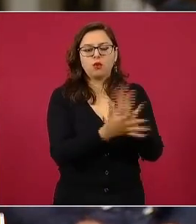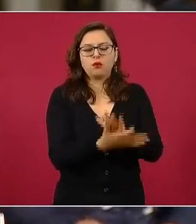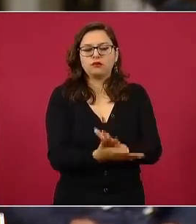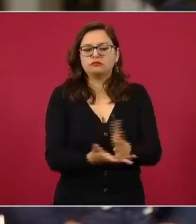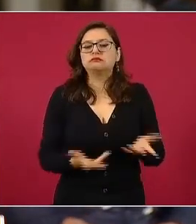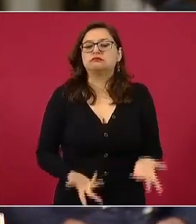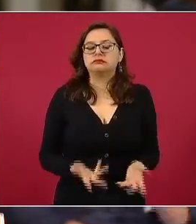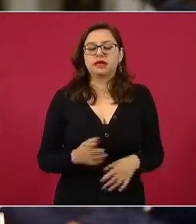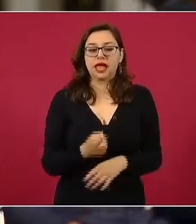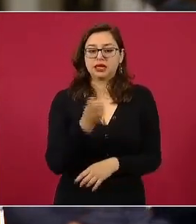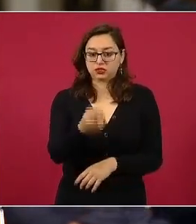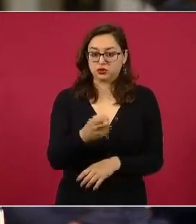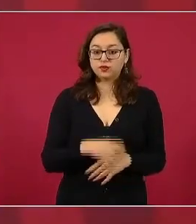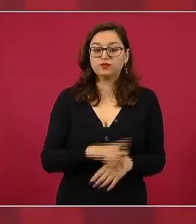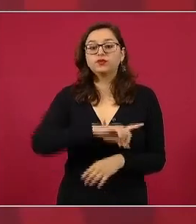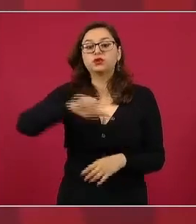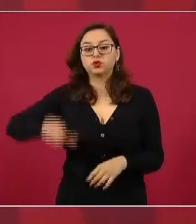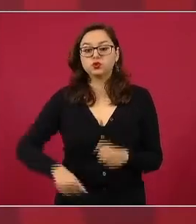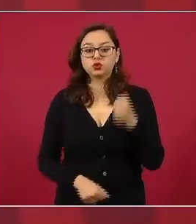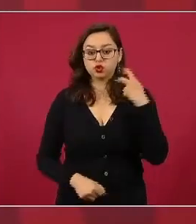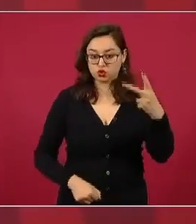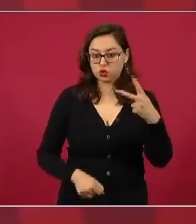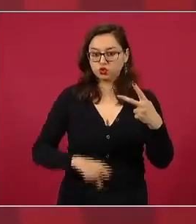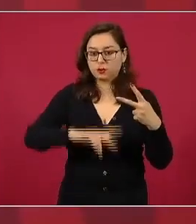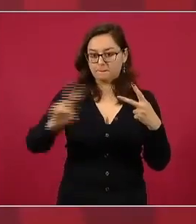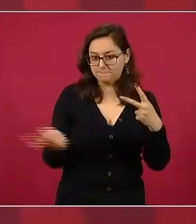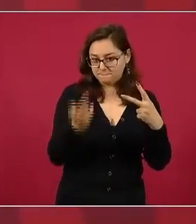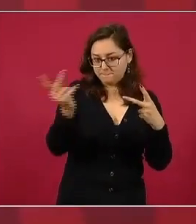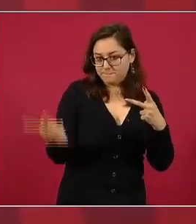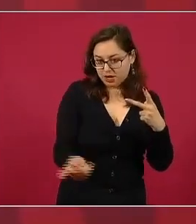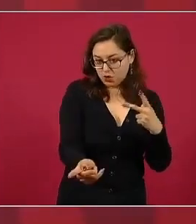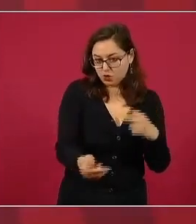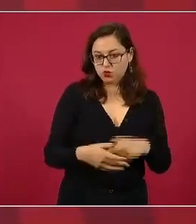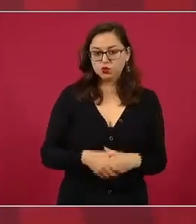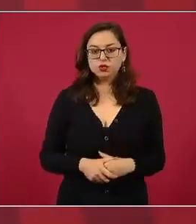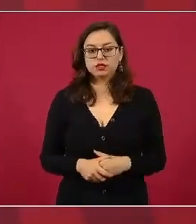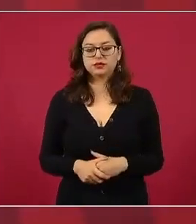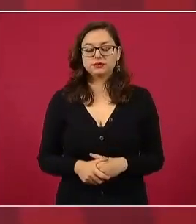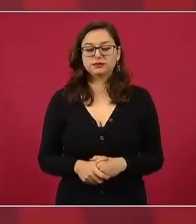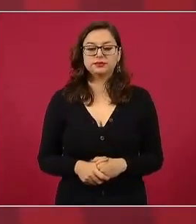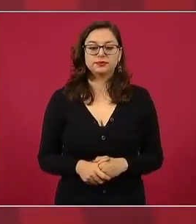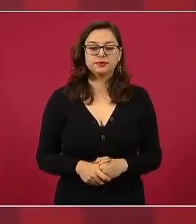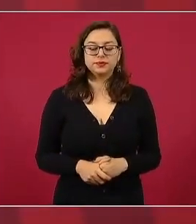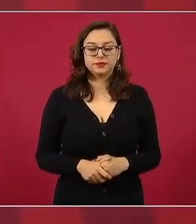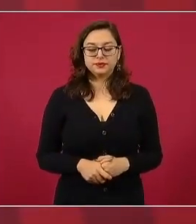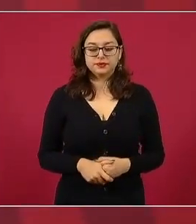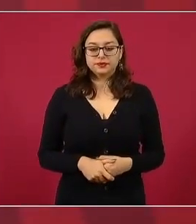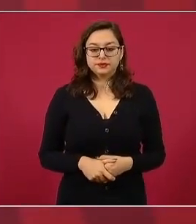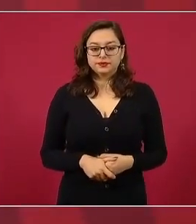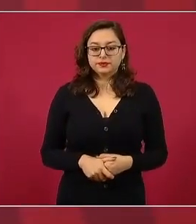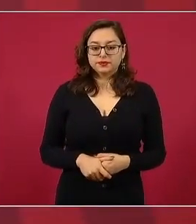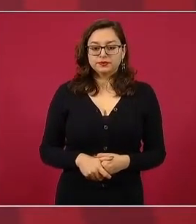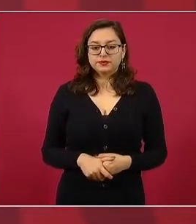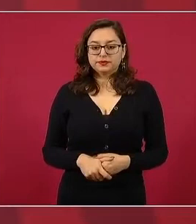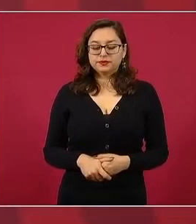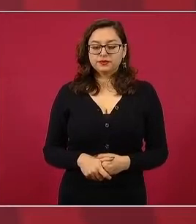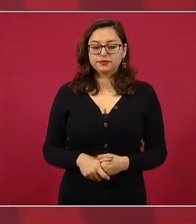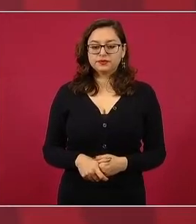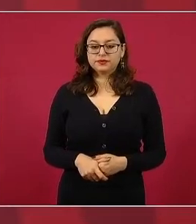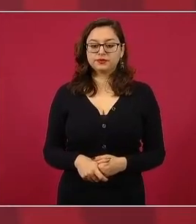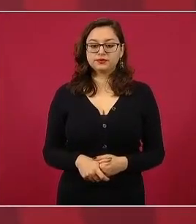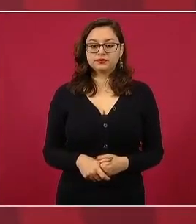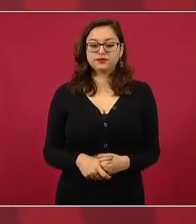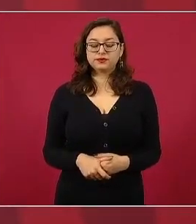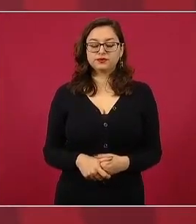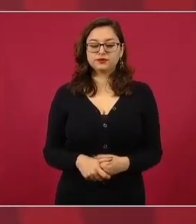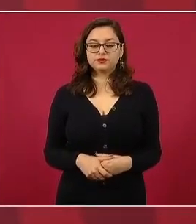Le tengo dos preguntas, si me lo permite. Bueno, yo pienso que es un proceso de transformación que te